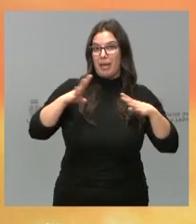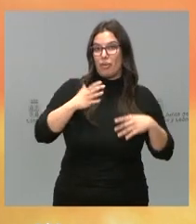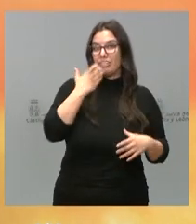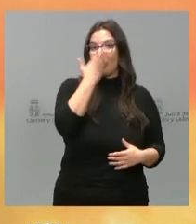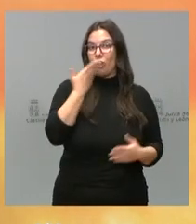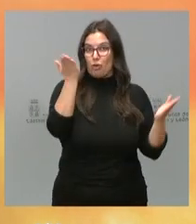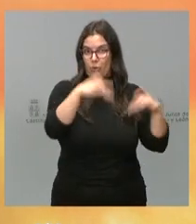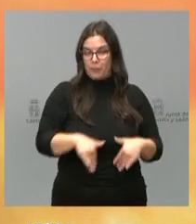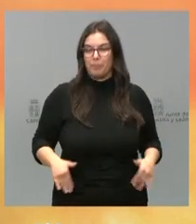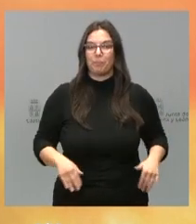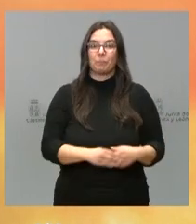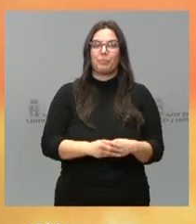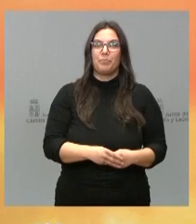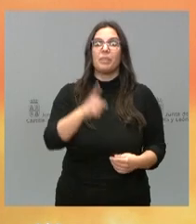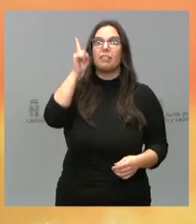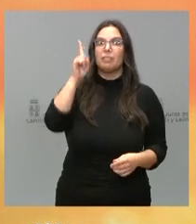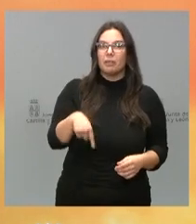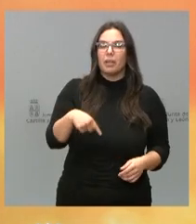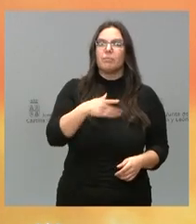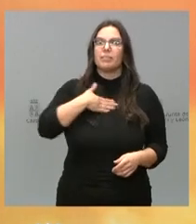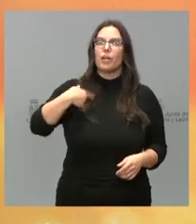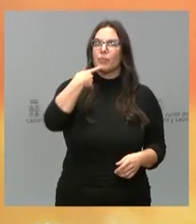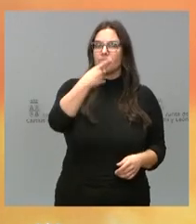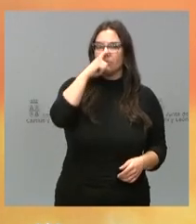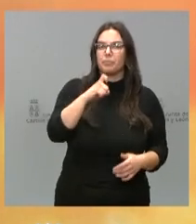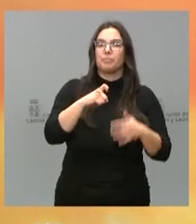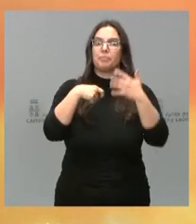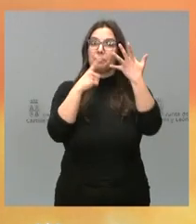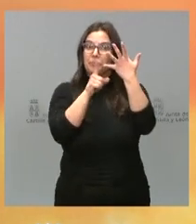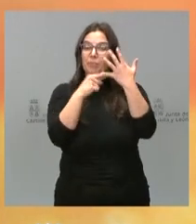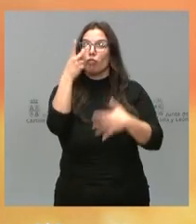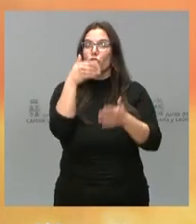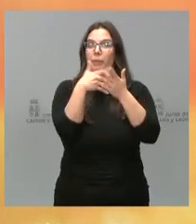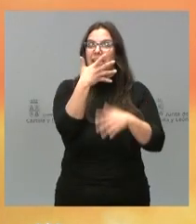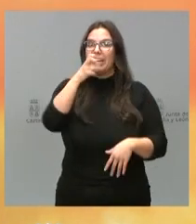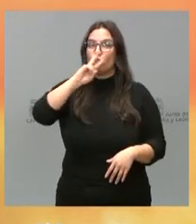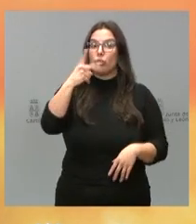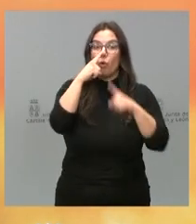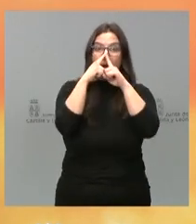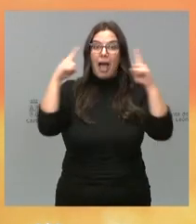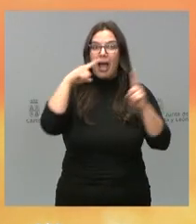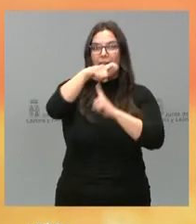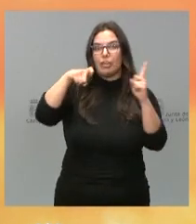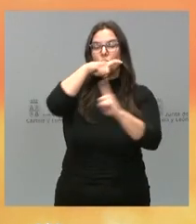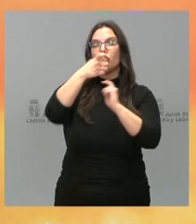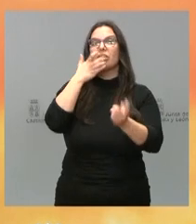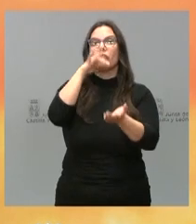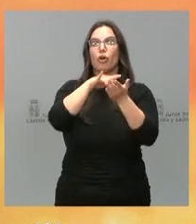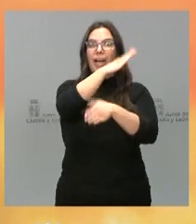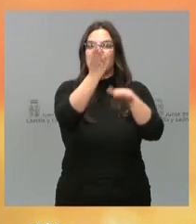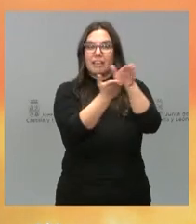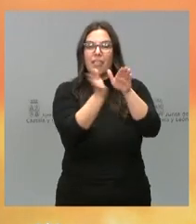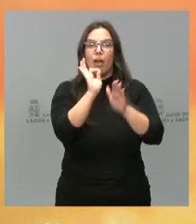escolares también quiero recordar los 2500 euros al año por excedencia o por reducción